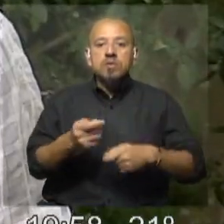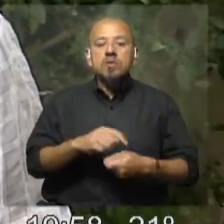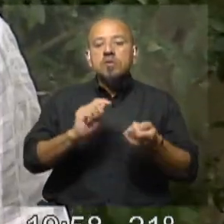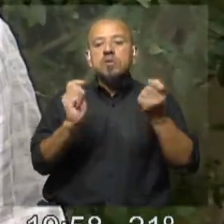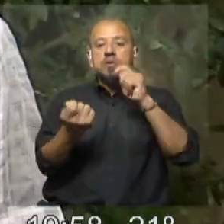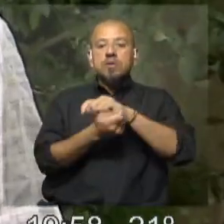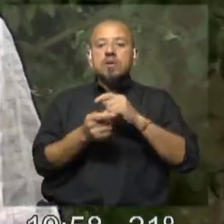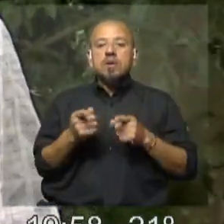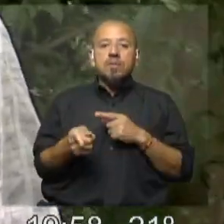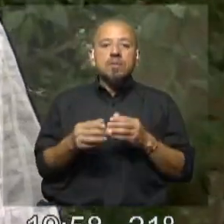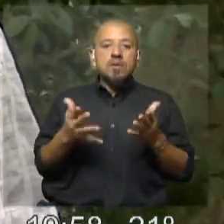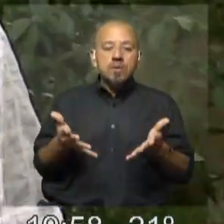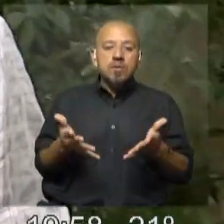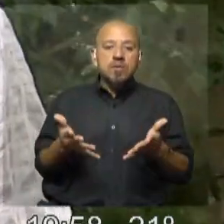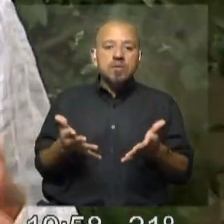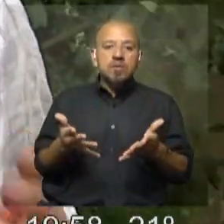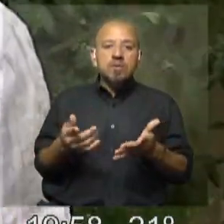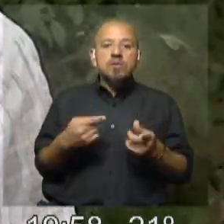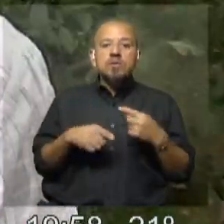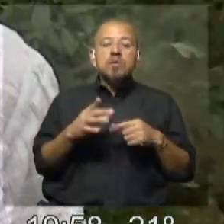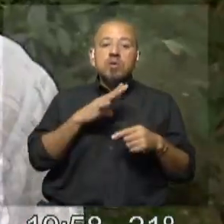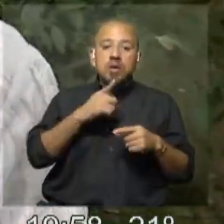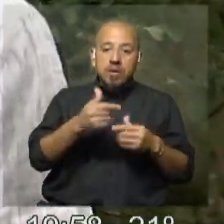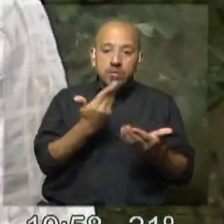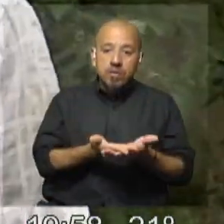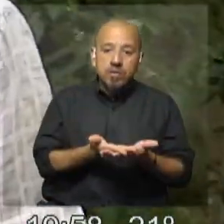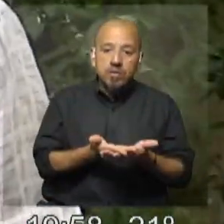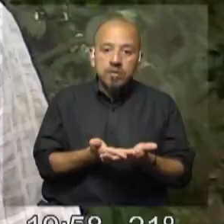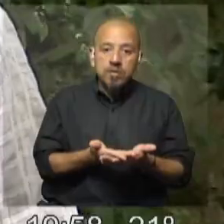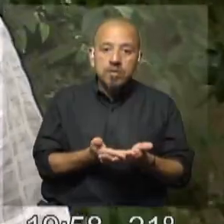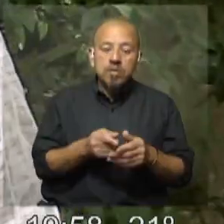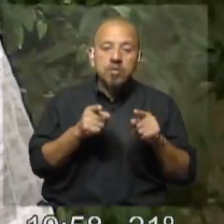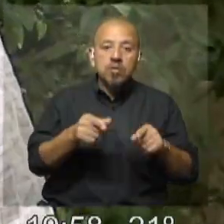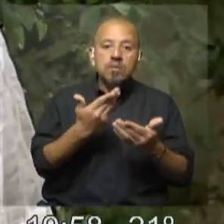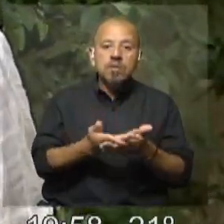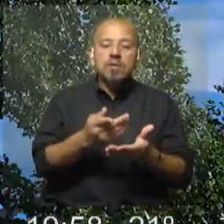no están siendo consistentes lo que plantean con los tiempos en los que se plantean.